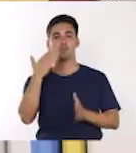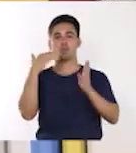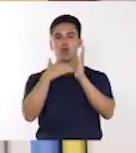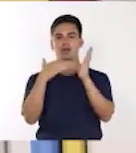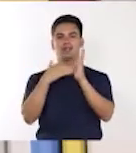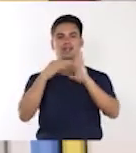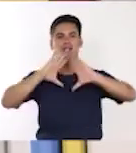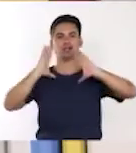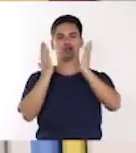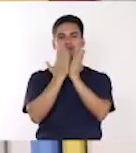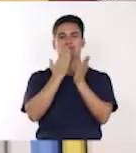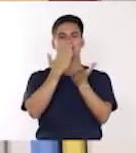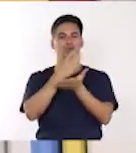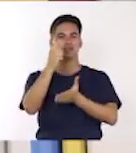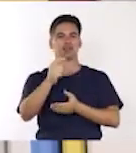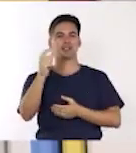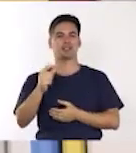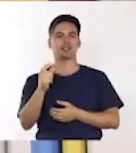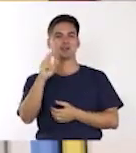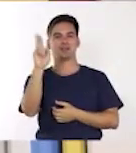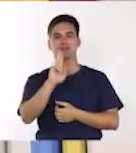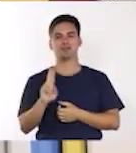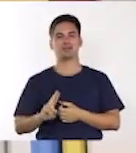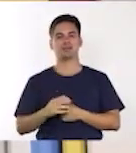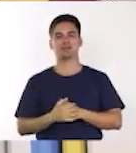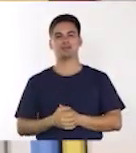Buenas tardes, estudiantes de la educación de jóvenes y adultos.